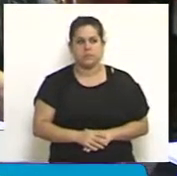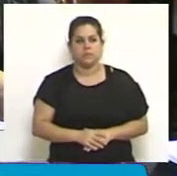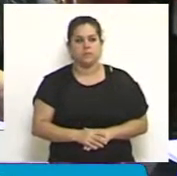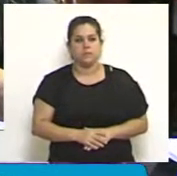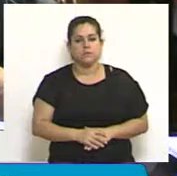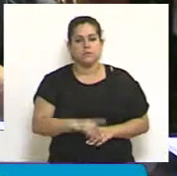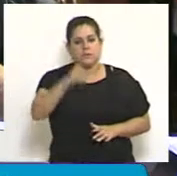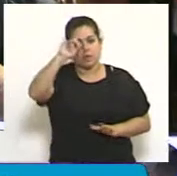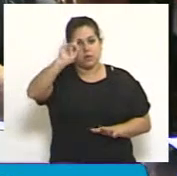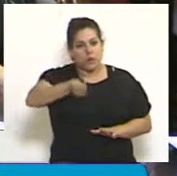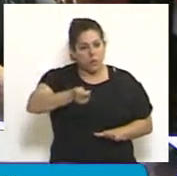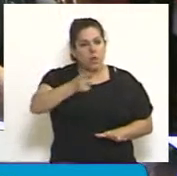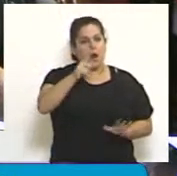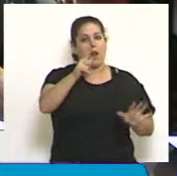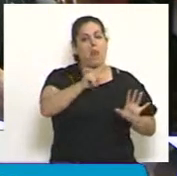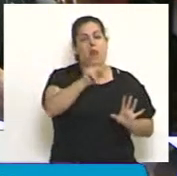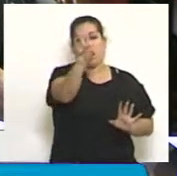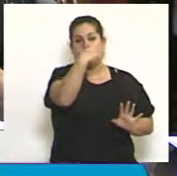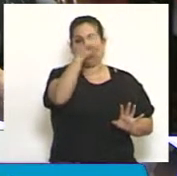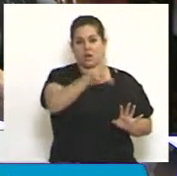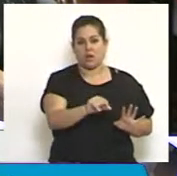lo Penal de Rogatorias.